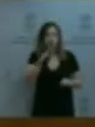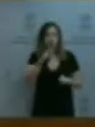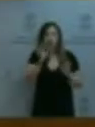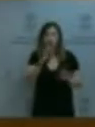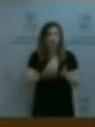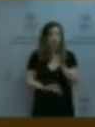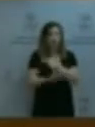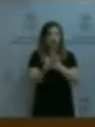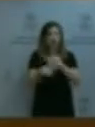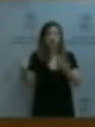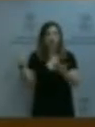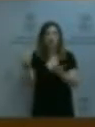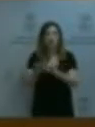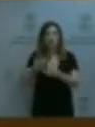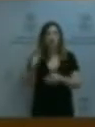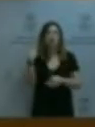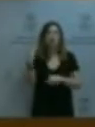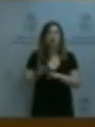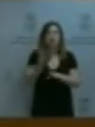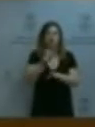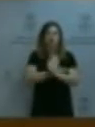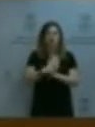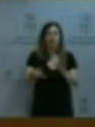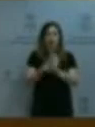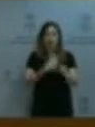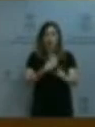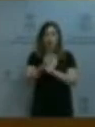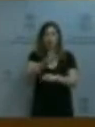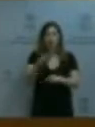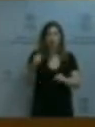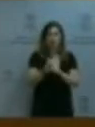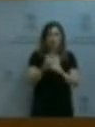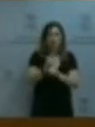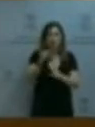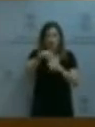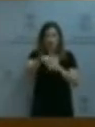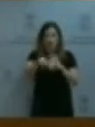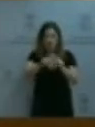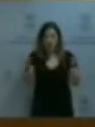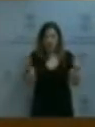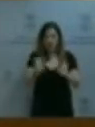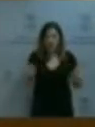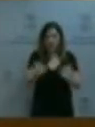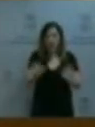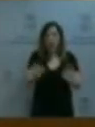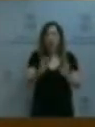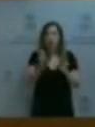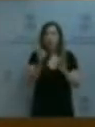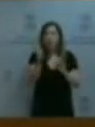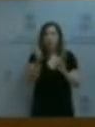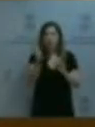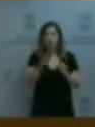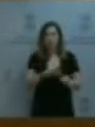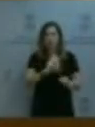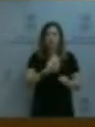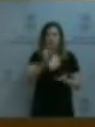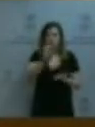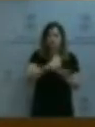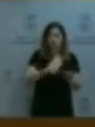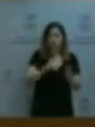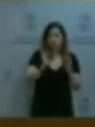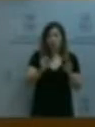ilegales de personas que no trabajaban en la empresa, cuotas sindicales de contratación que aparecieron en los ordenadores de alguna empresa,